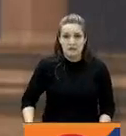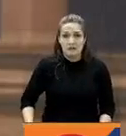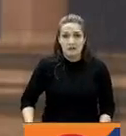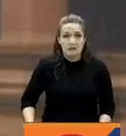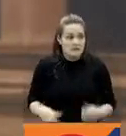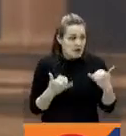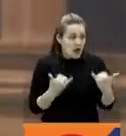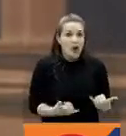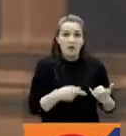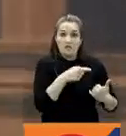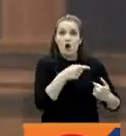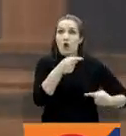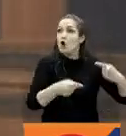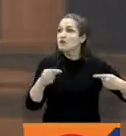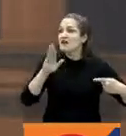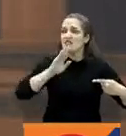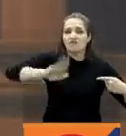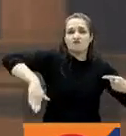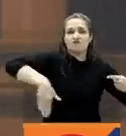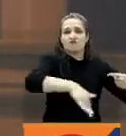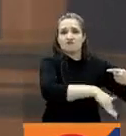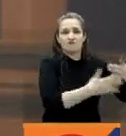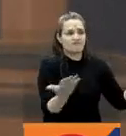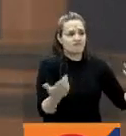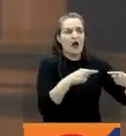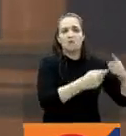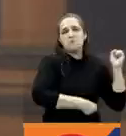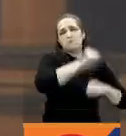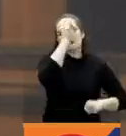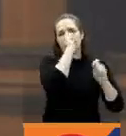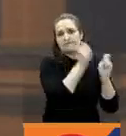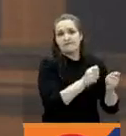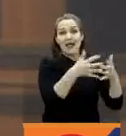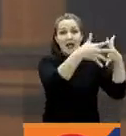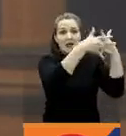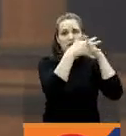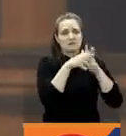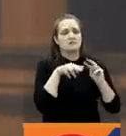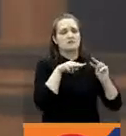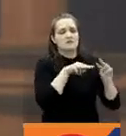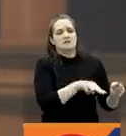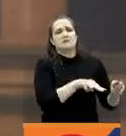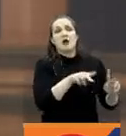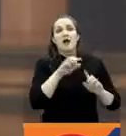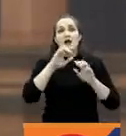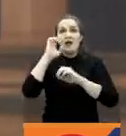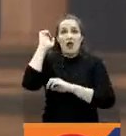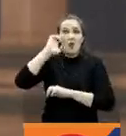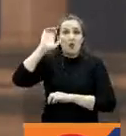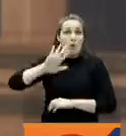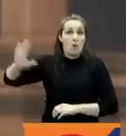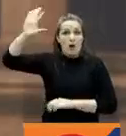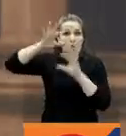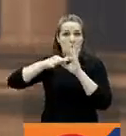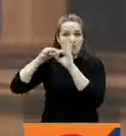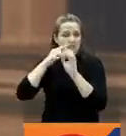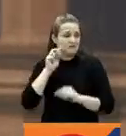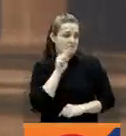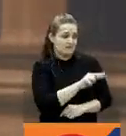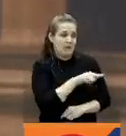real competencia. Estados Unidos y la Unión Europea consideran que estos comicios son una burla a la